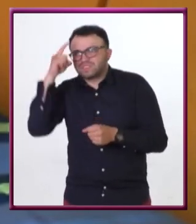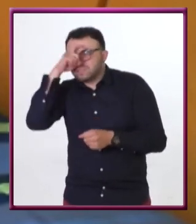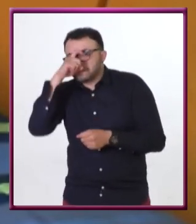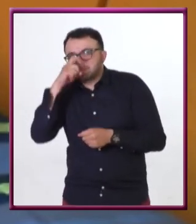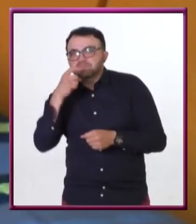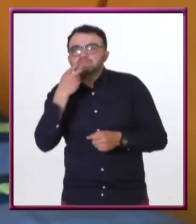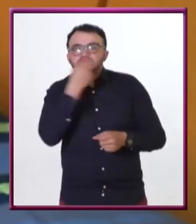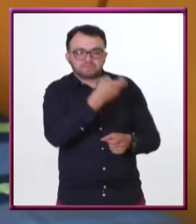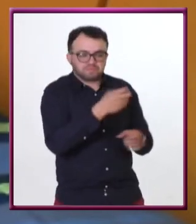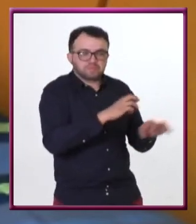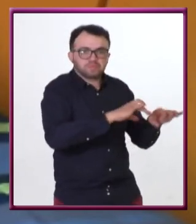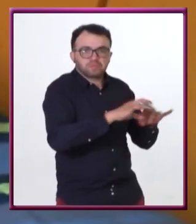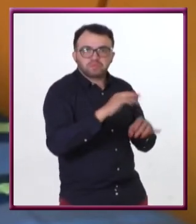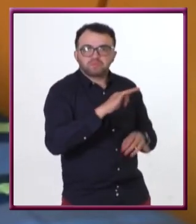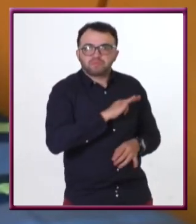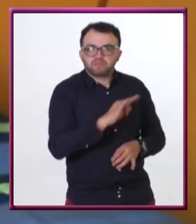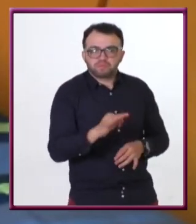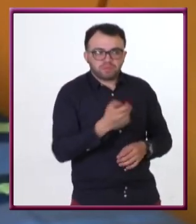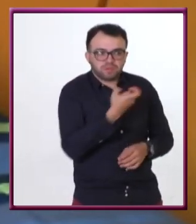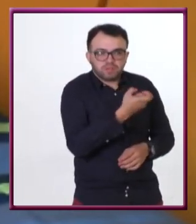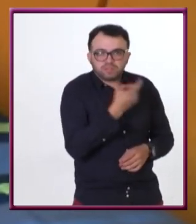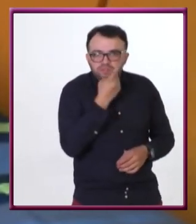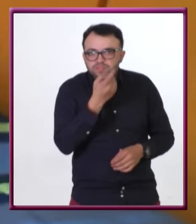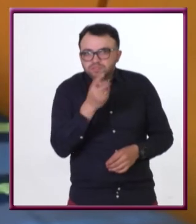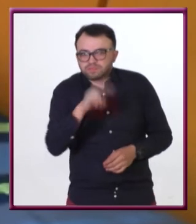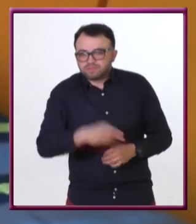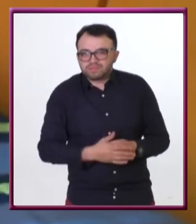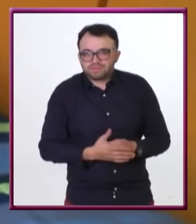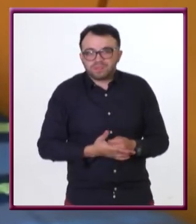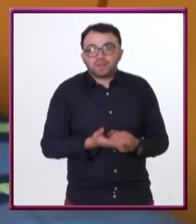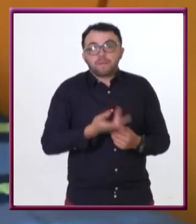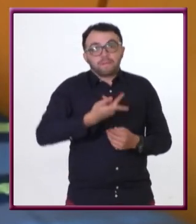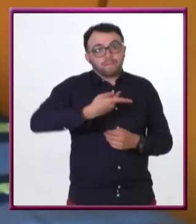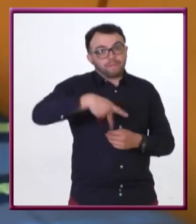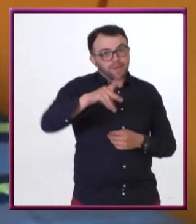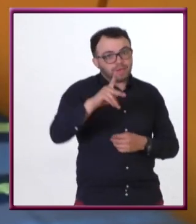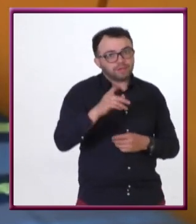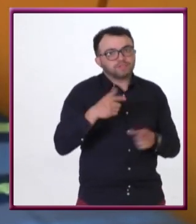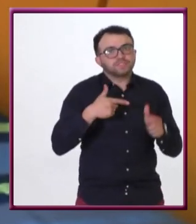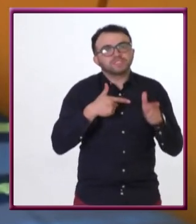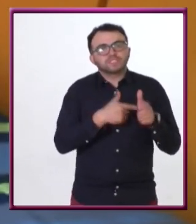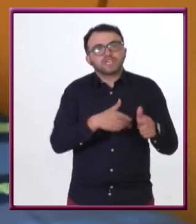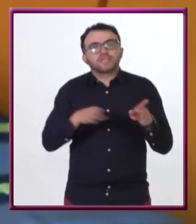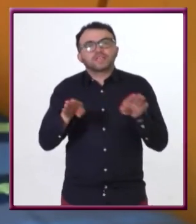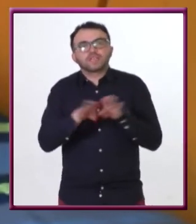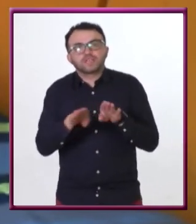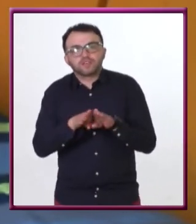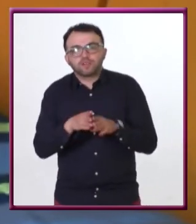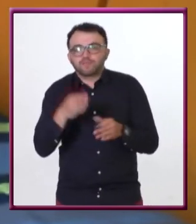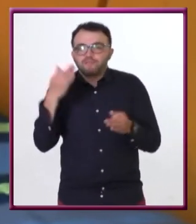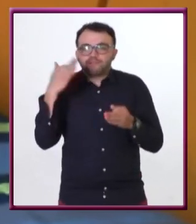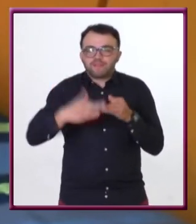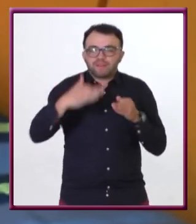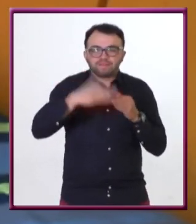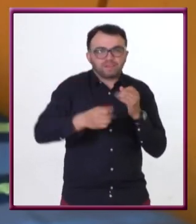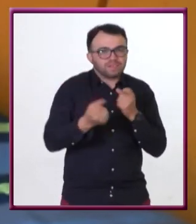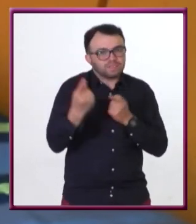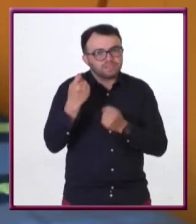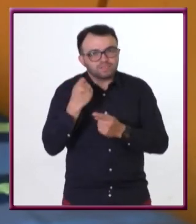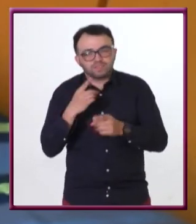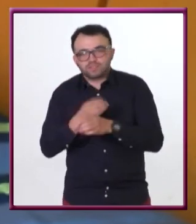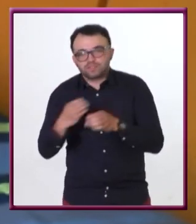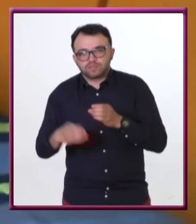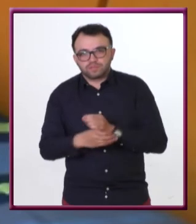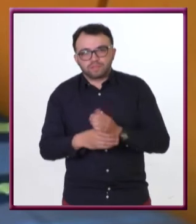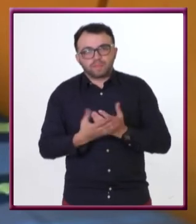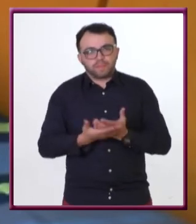Pero todavía sigue siendo una cuestión experimental. Lo que sí te puedo asegurar, y me lo dijo un especialista de IBM alguna vez, es